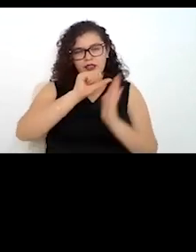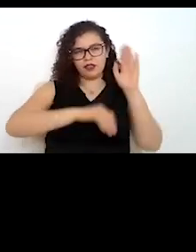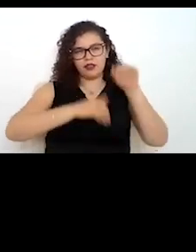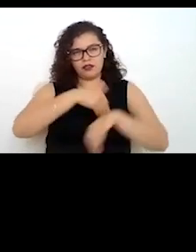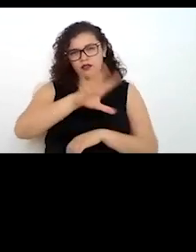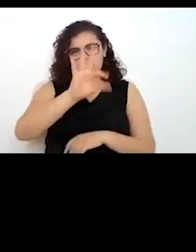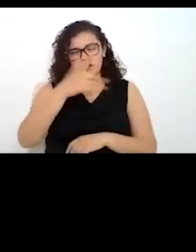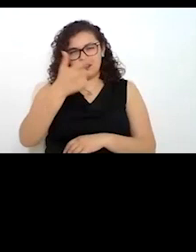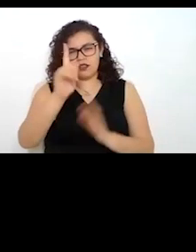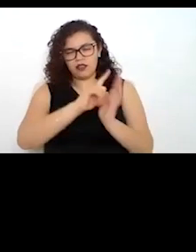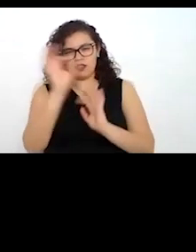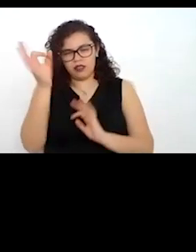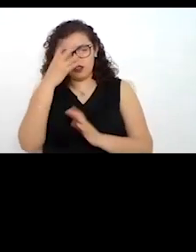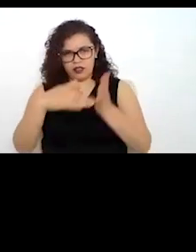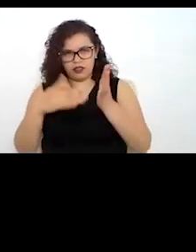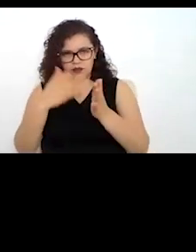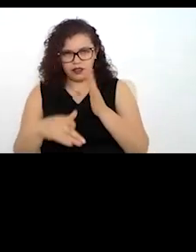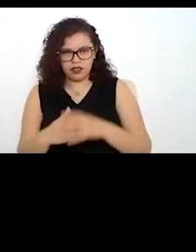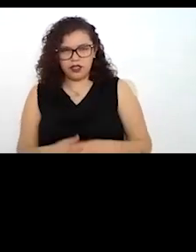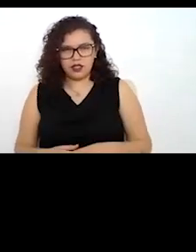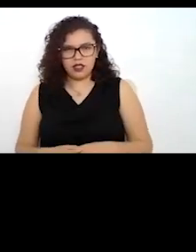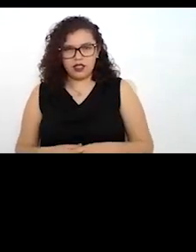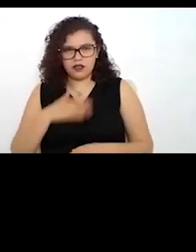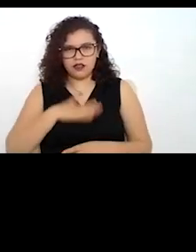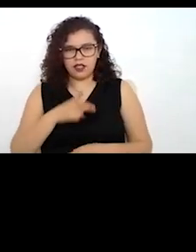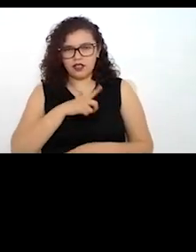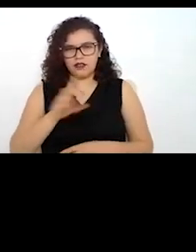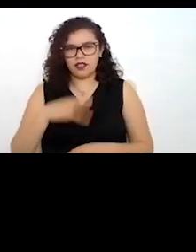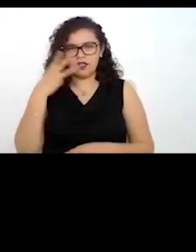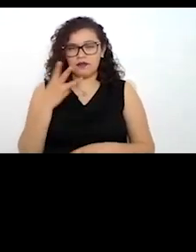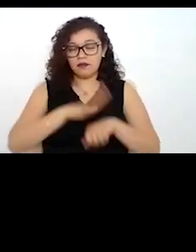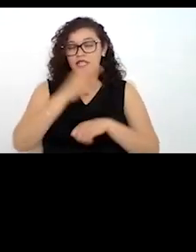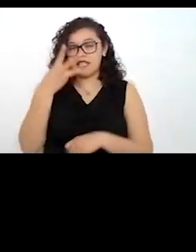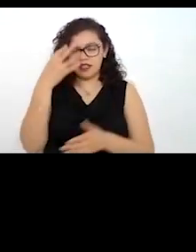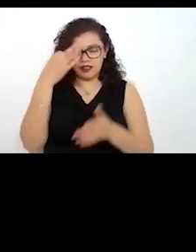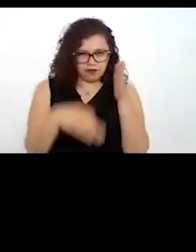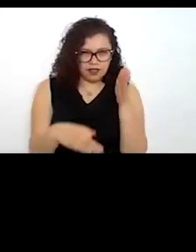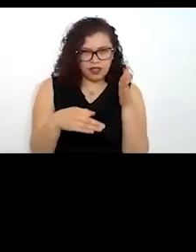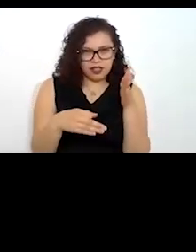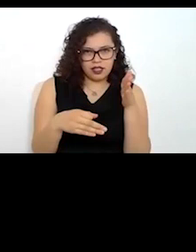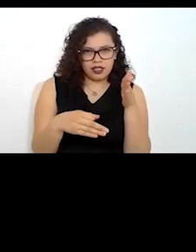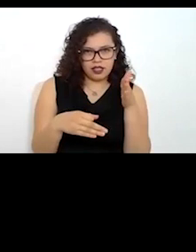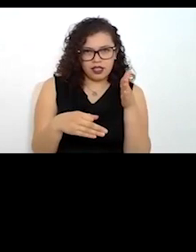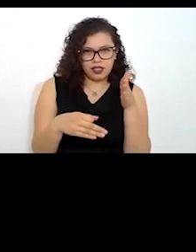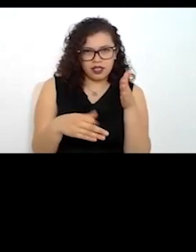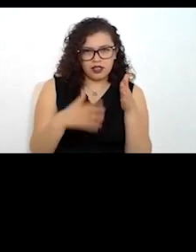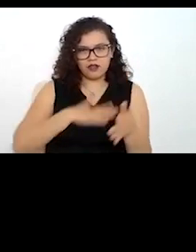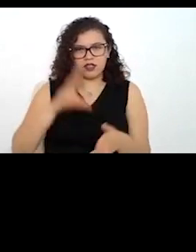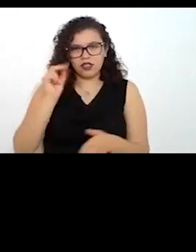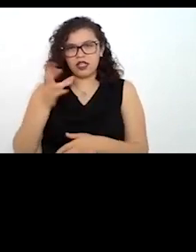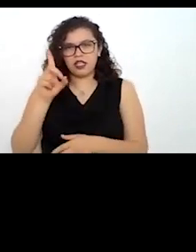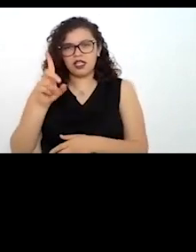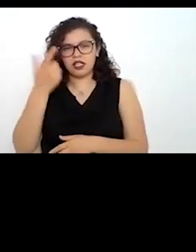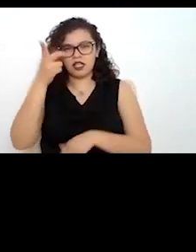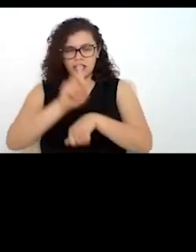Federal del Trabajo respecto a las faltas injustificadas. Tienen que ser más de tres faltas injustificadas en un periodo de 30